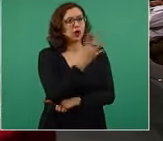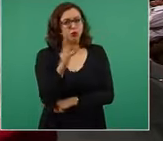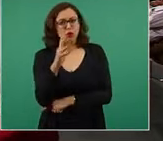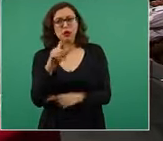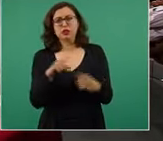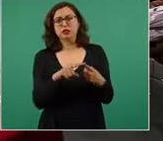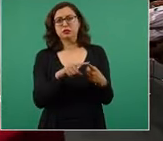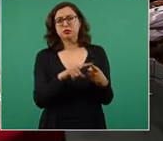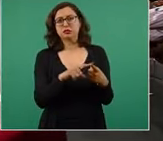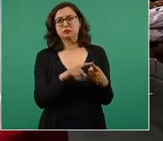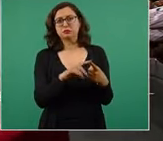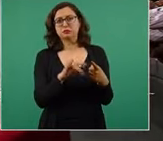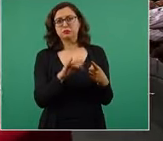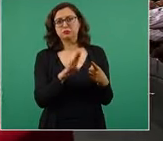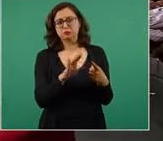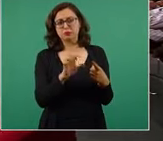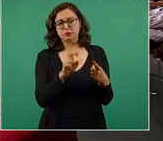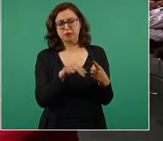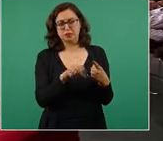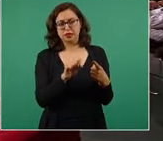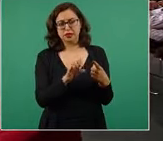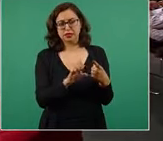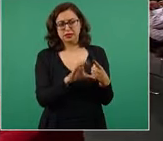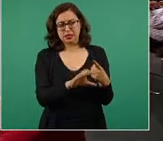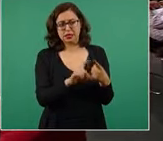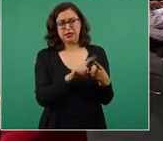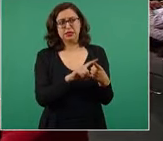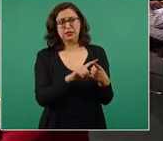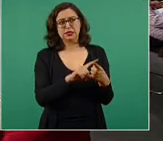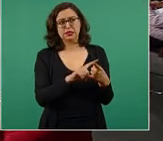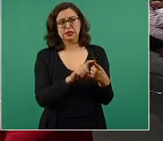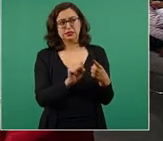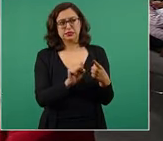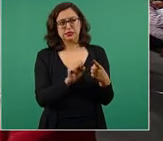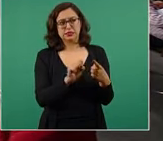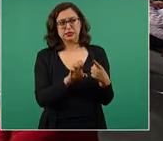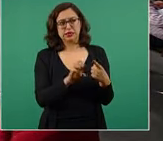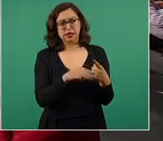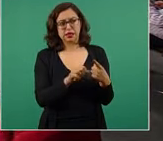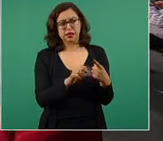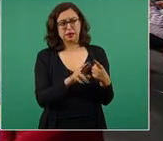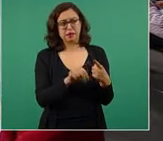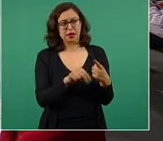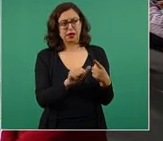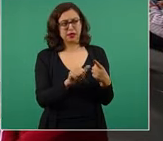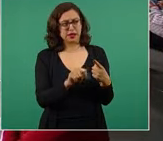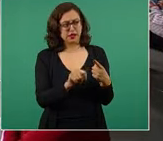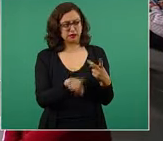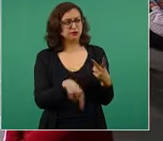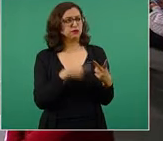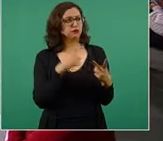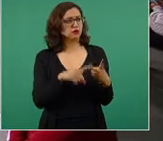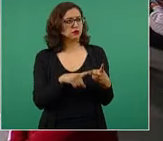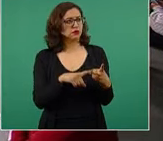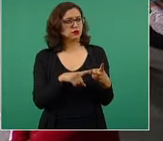lo de medio ambiente, lo que tiene que ver con la Secretaría de Marina,